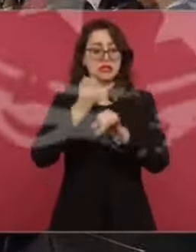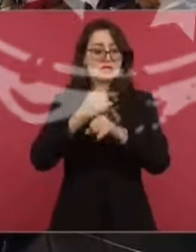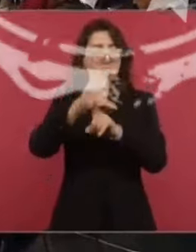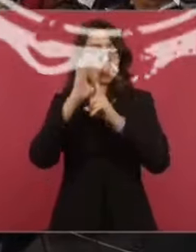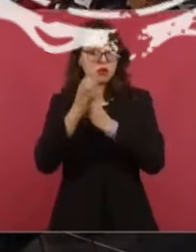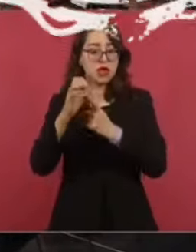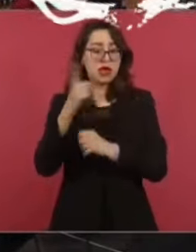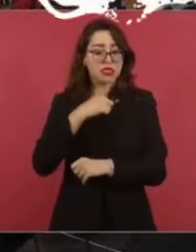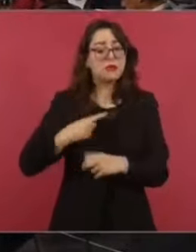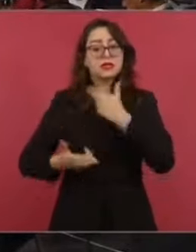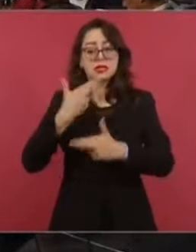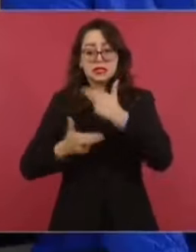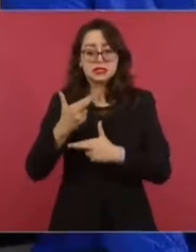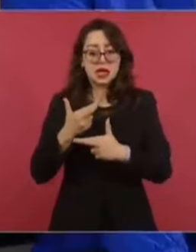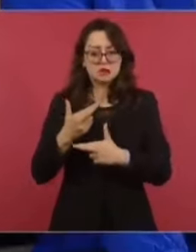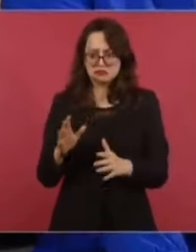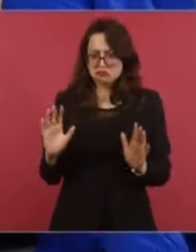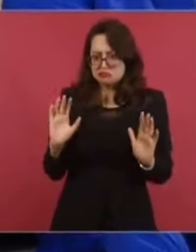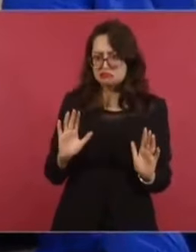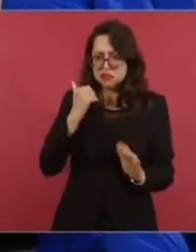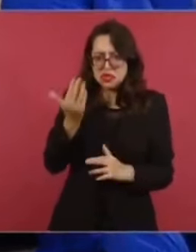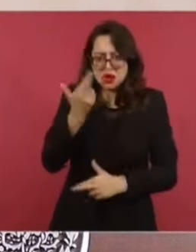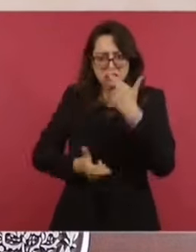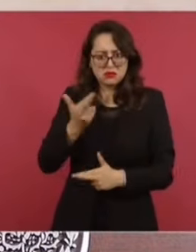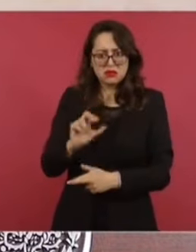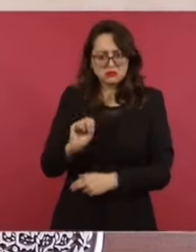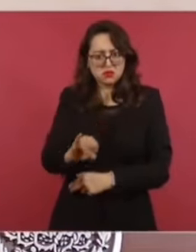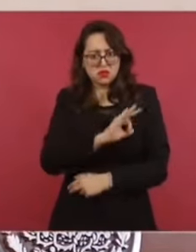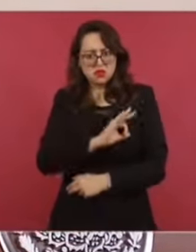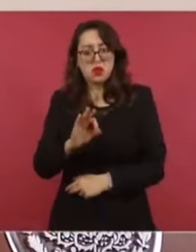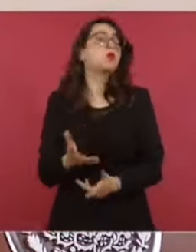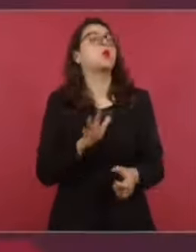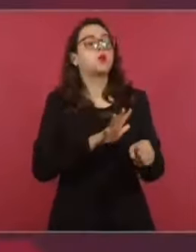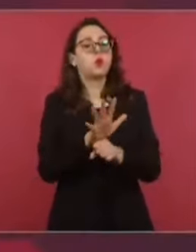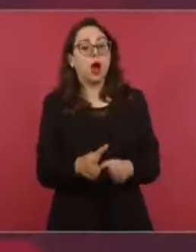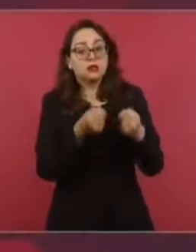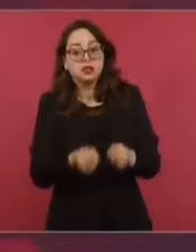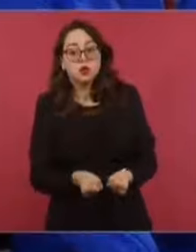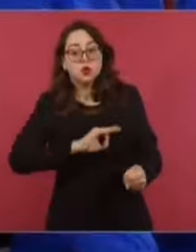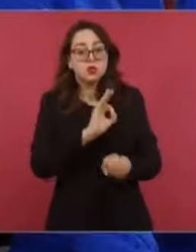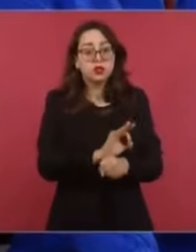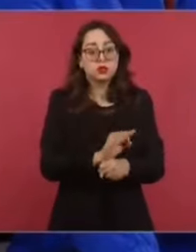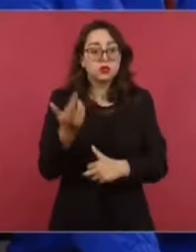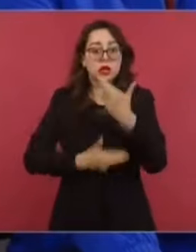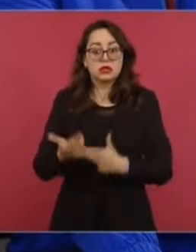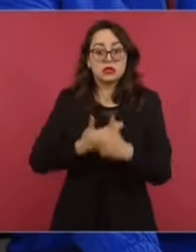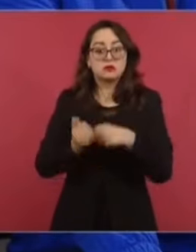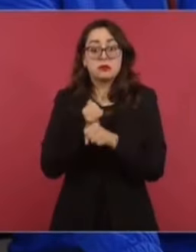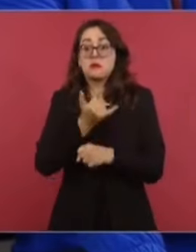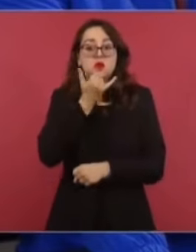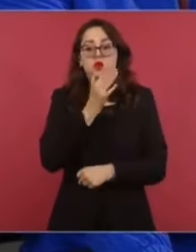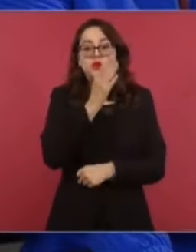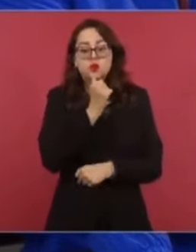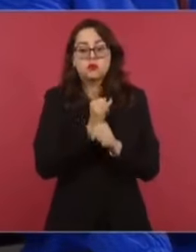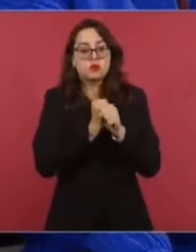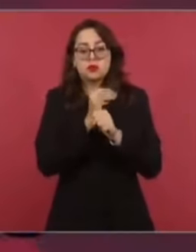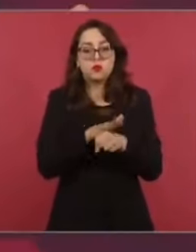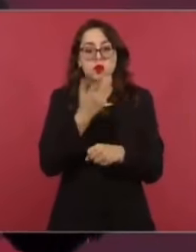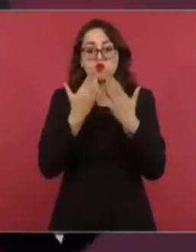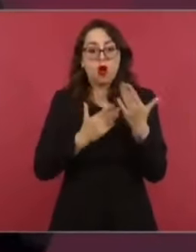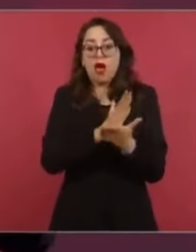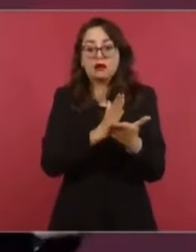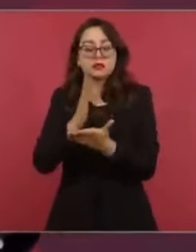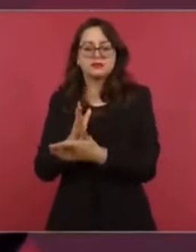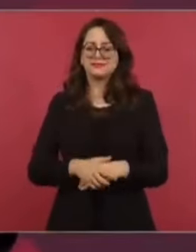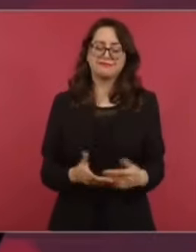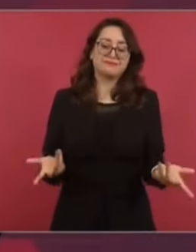¿Pediría la reinstalación de las personas investigadoras del mecanismo? Sí, si ellos quieren aquí... ¿Qué garantías les quedaría? ¿Qué garantías se les darían para que ellos puedan regresar? Ellos dicen, no podemos seguir investigando porque no hay acceso. No, pues es que si